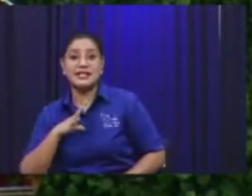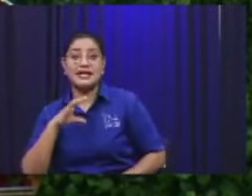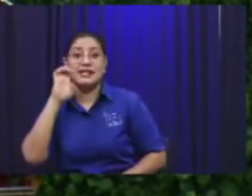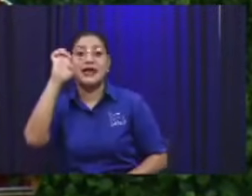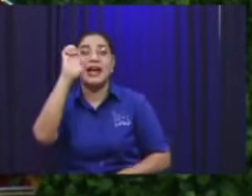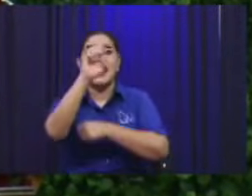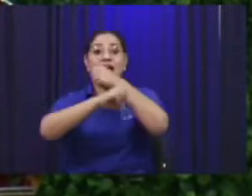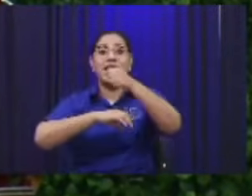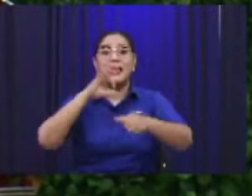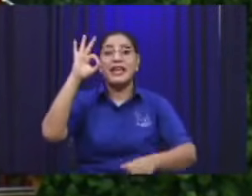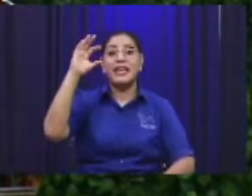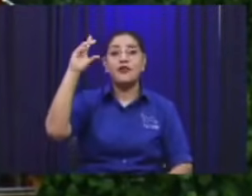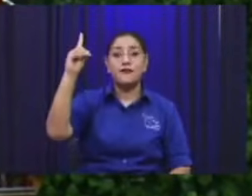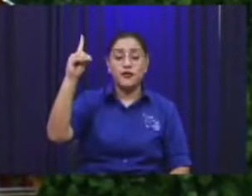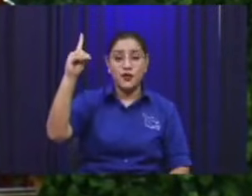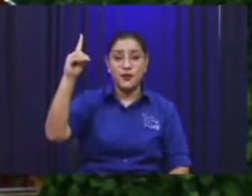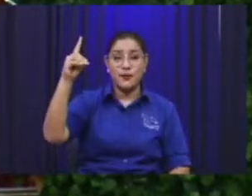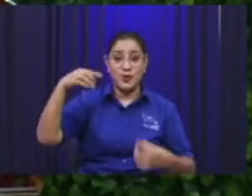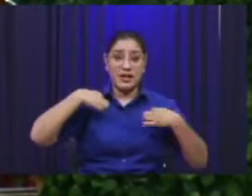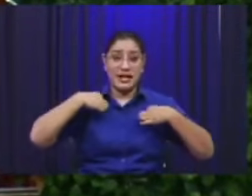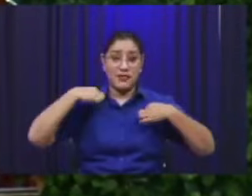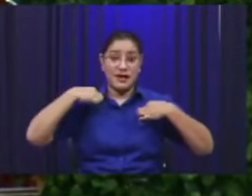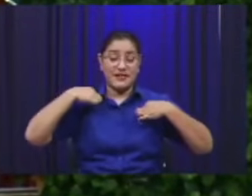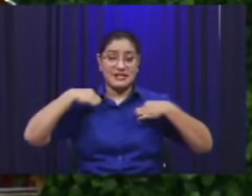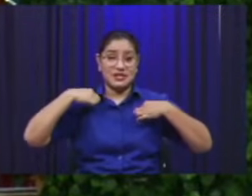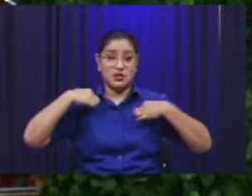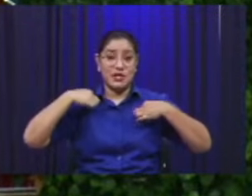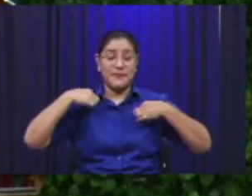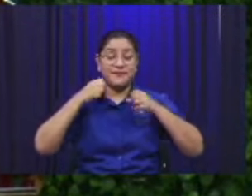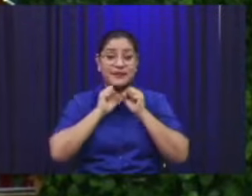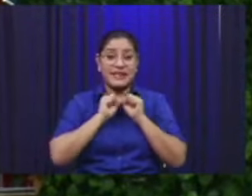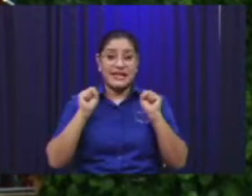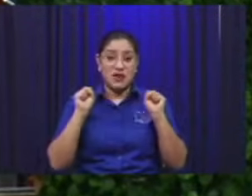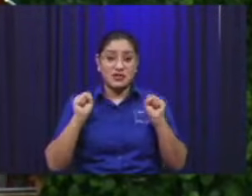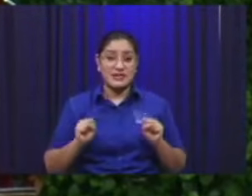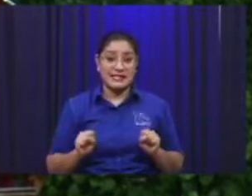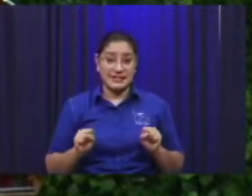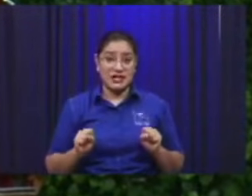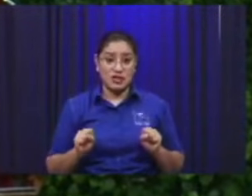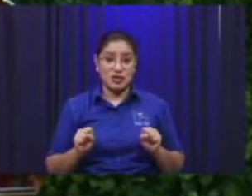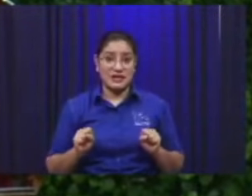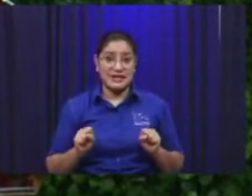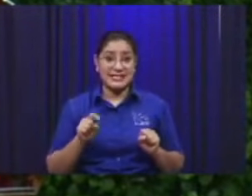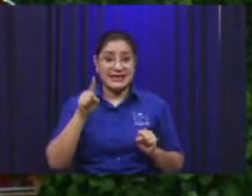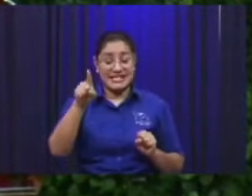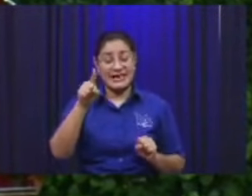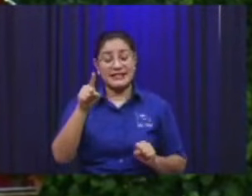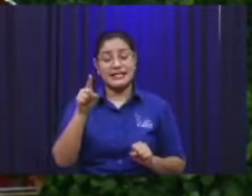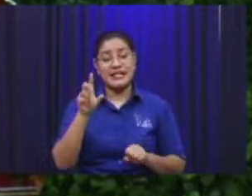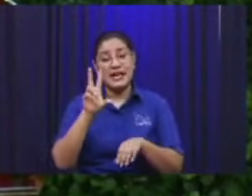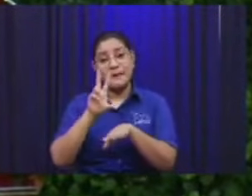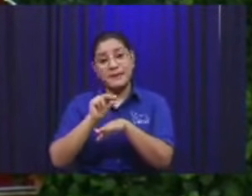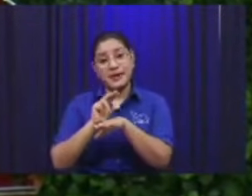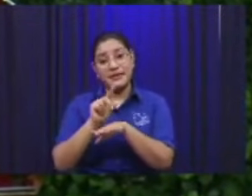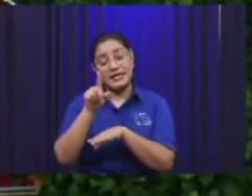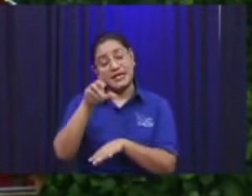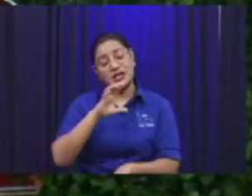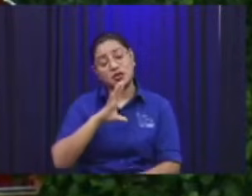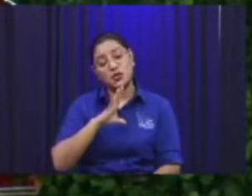el fondo era una vestidura sacerdotal eso eso te hace a ti un sacerdote